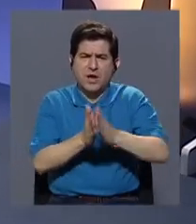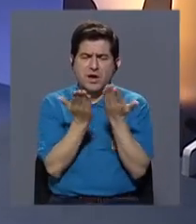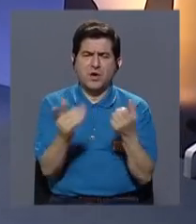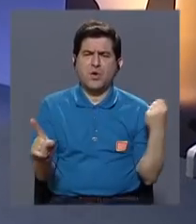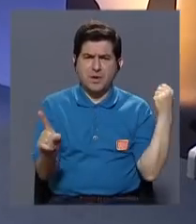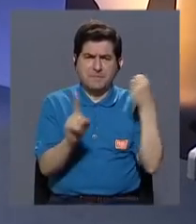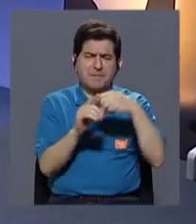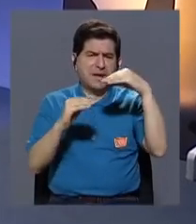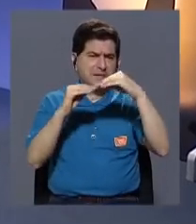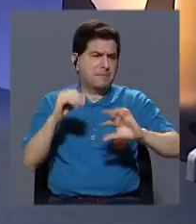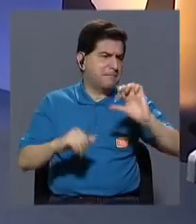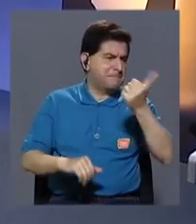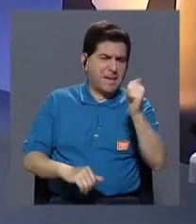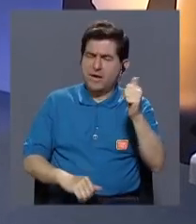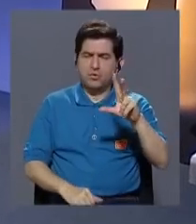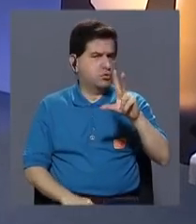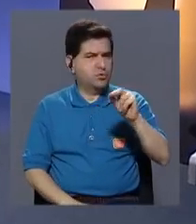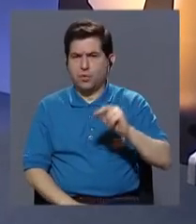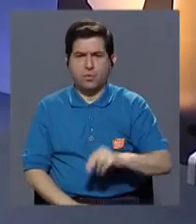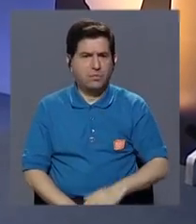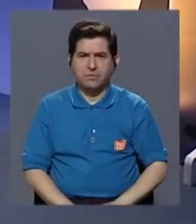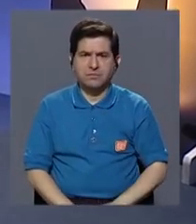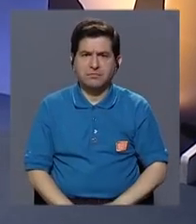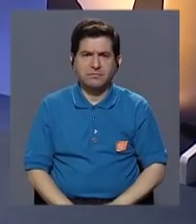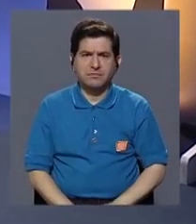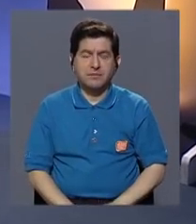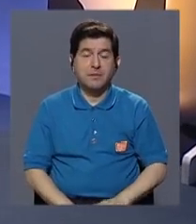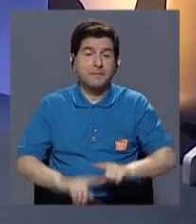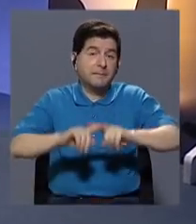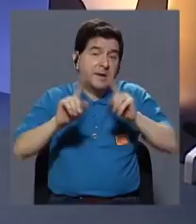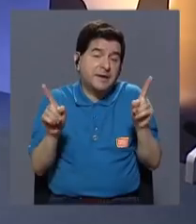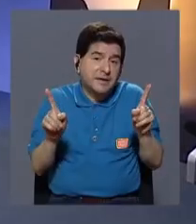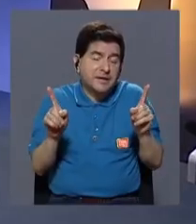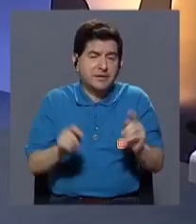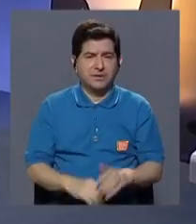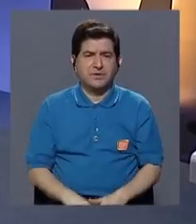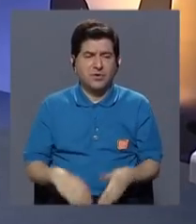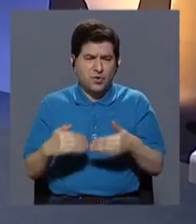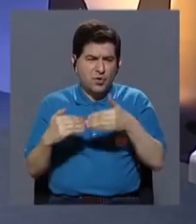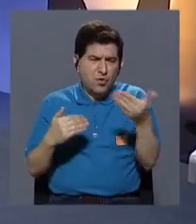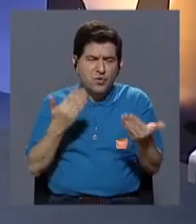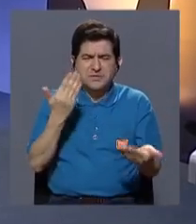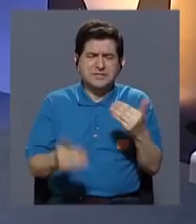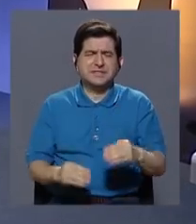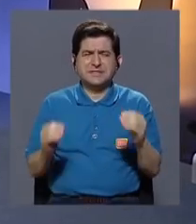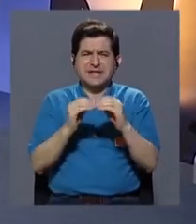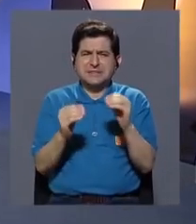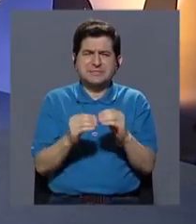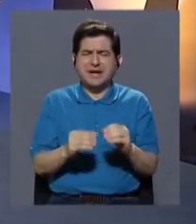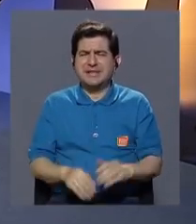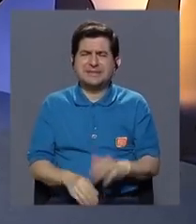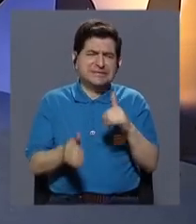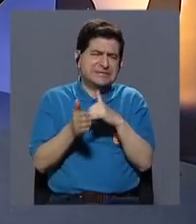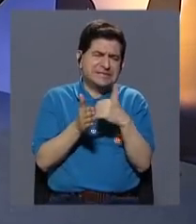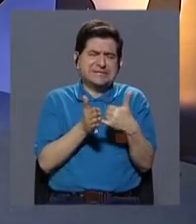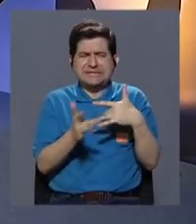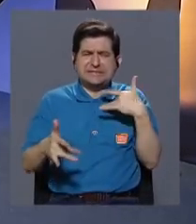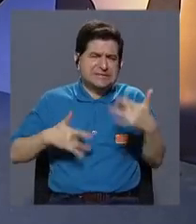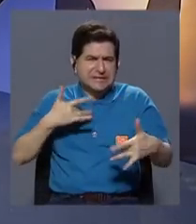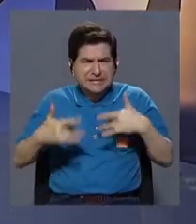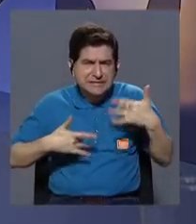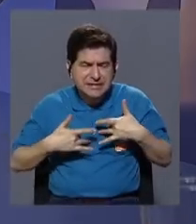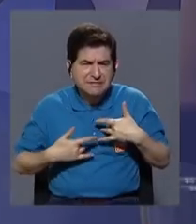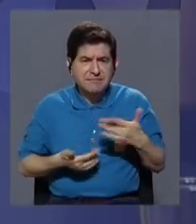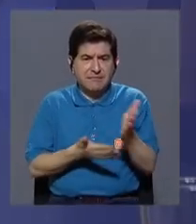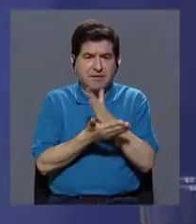que impacte menos que la otra realmente sin embargo hay cosas que tocan fibras hay algunas de